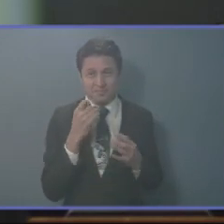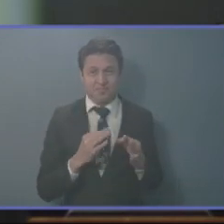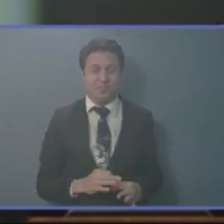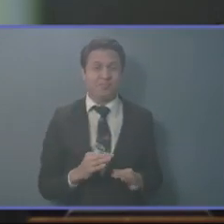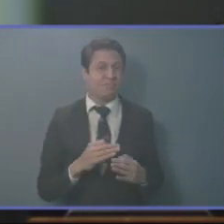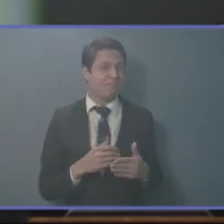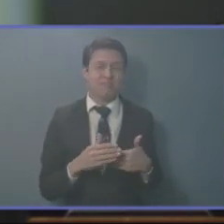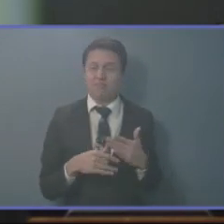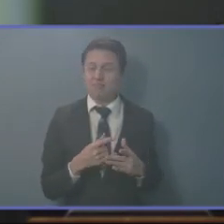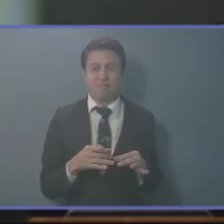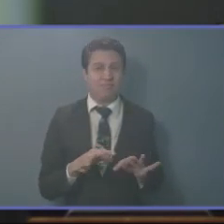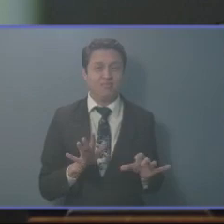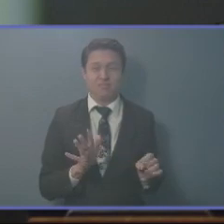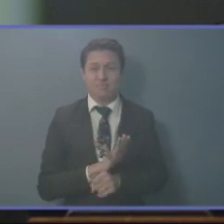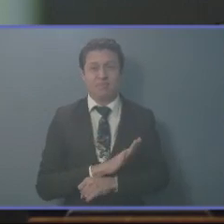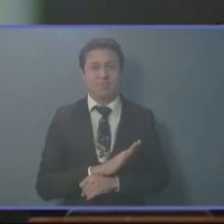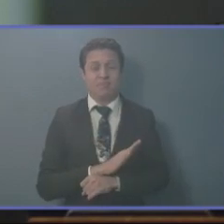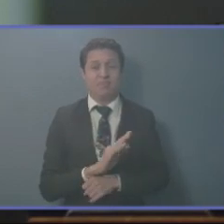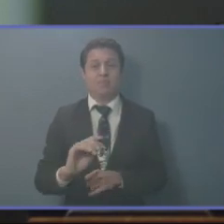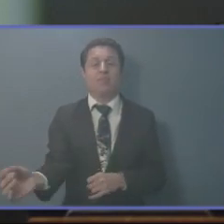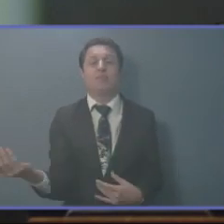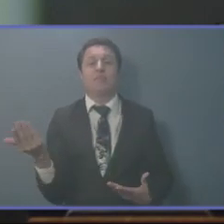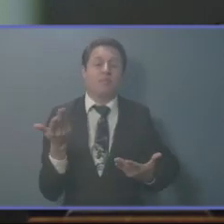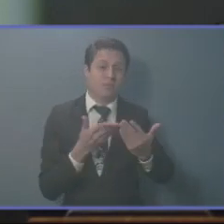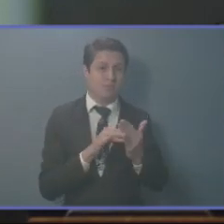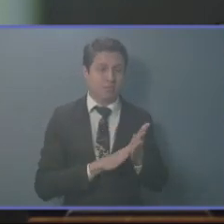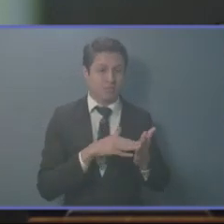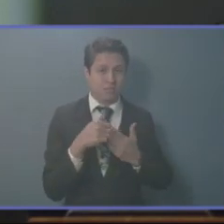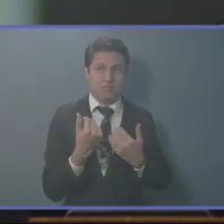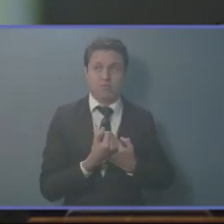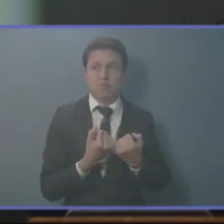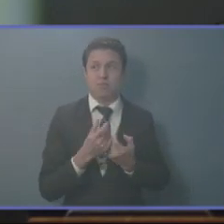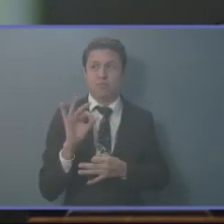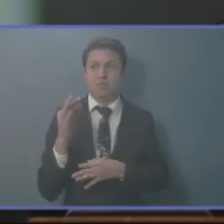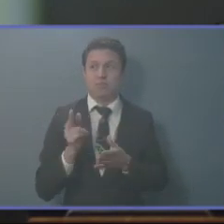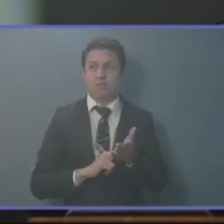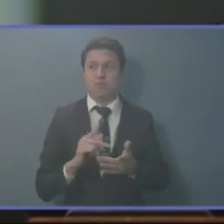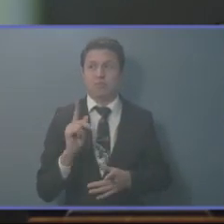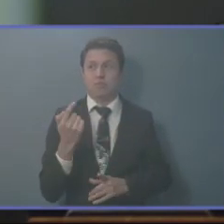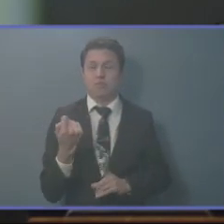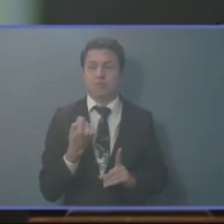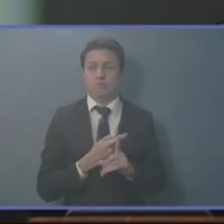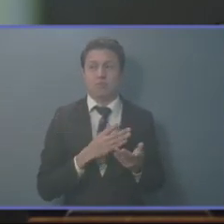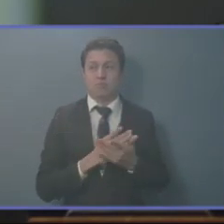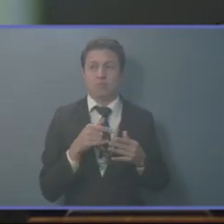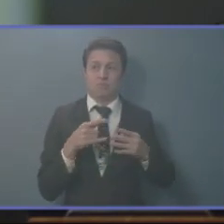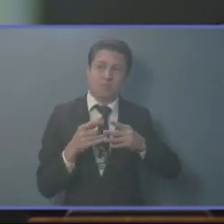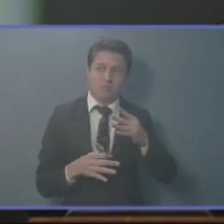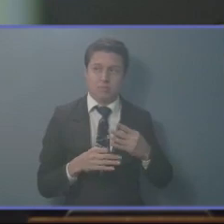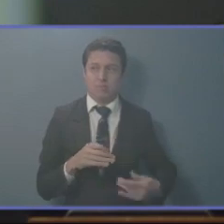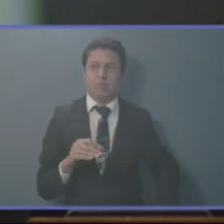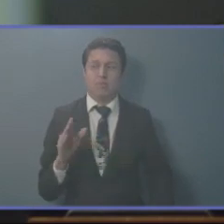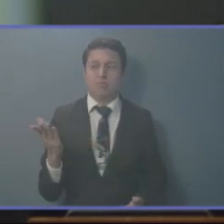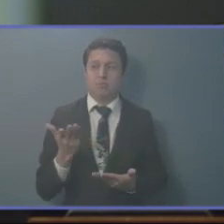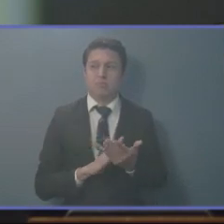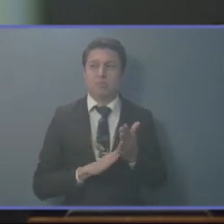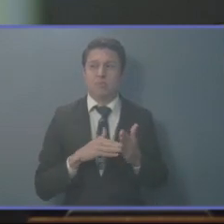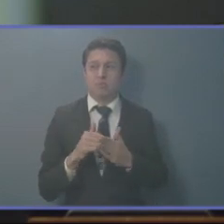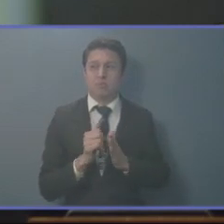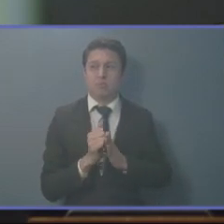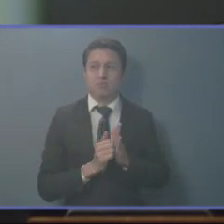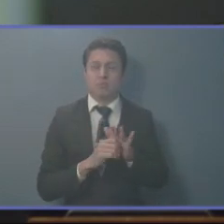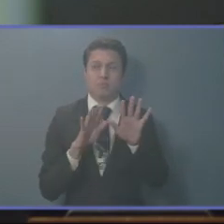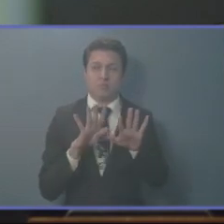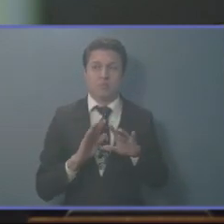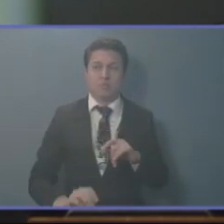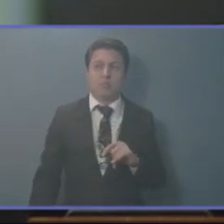íntegramente al programa de otorgamiento de créditos definidos en esta ley. Programa de otorgamiento de créditos, artículo